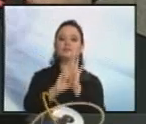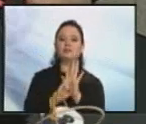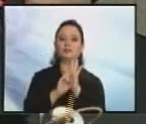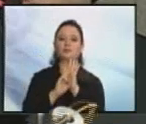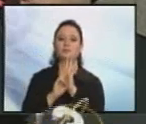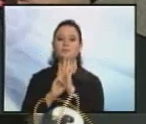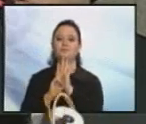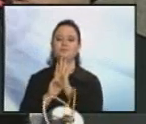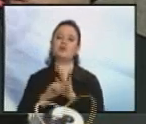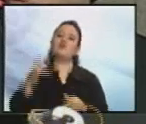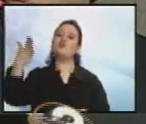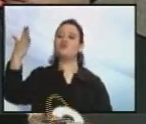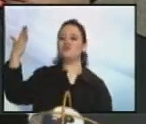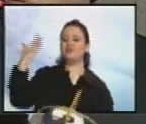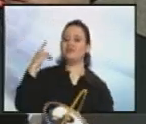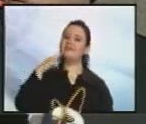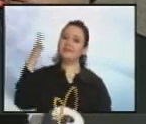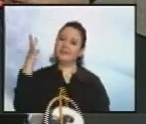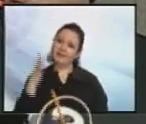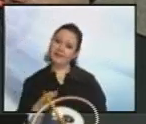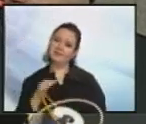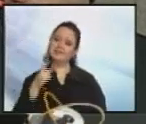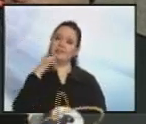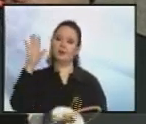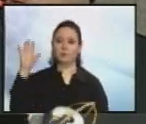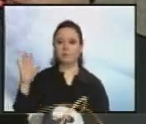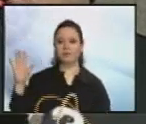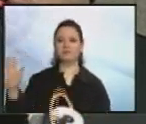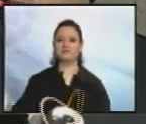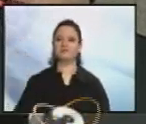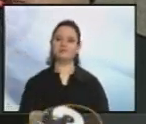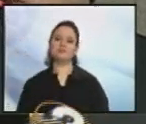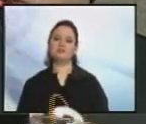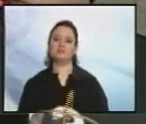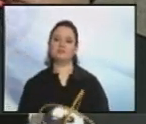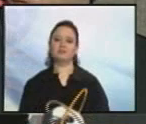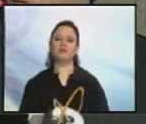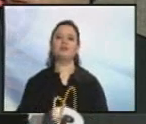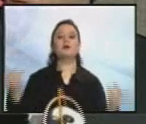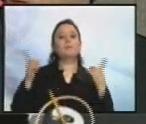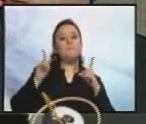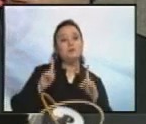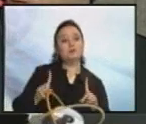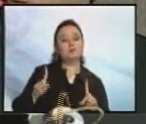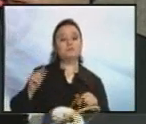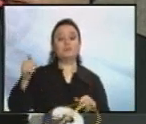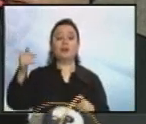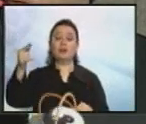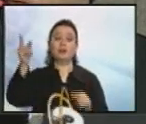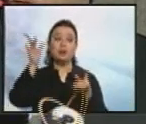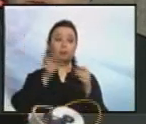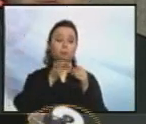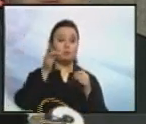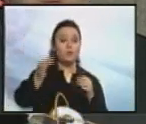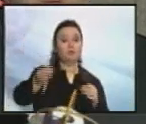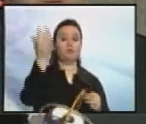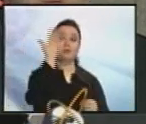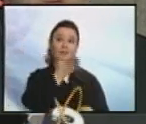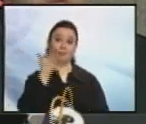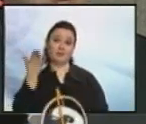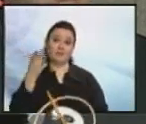representativo fueran reales y cumplidas. Por eso reclamaba